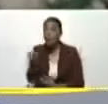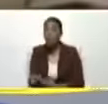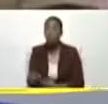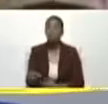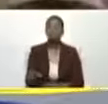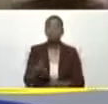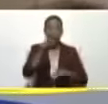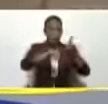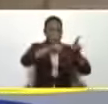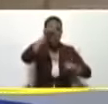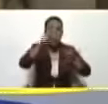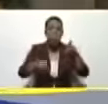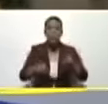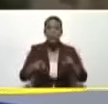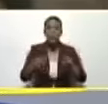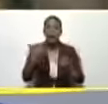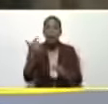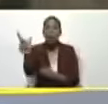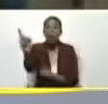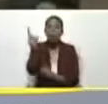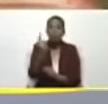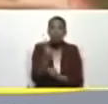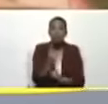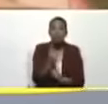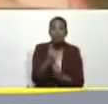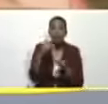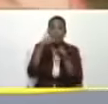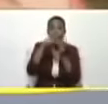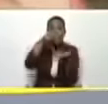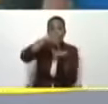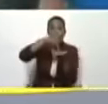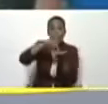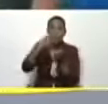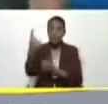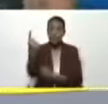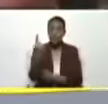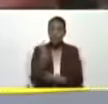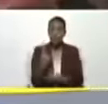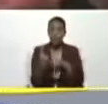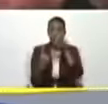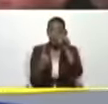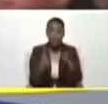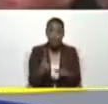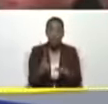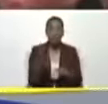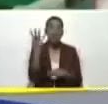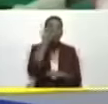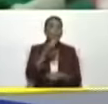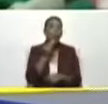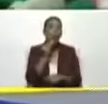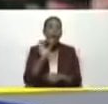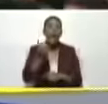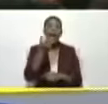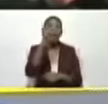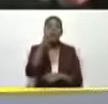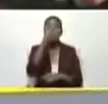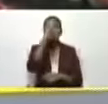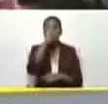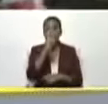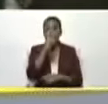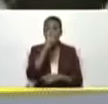Aquí vamos a darle la palabra a una joven de 14